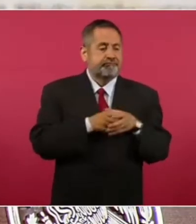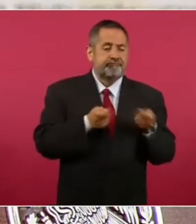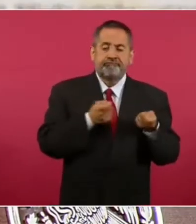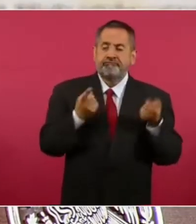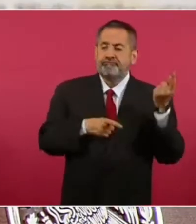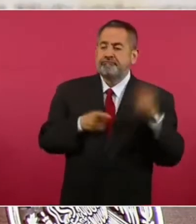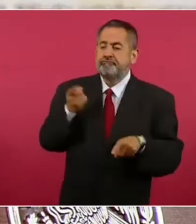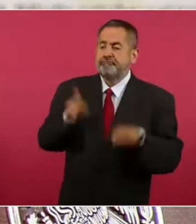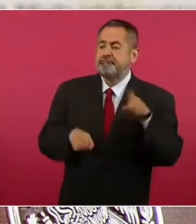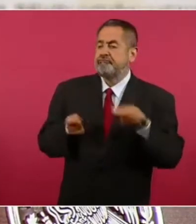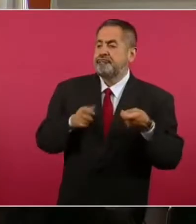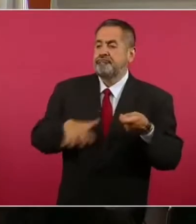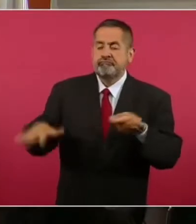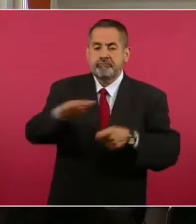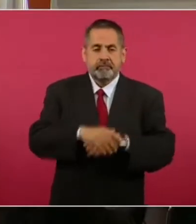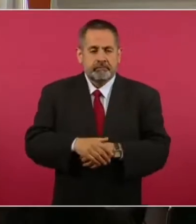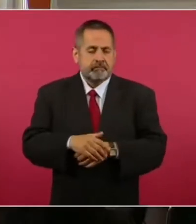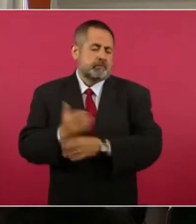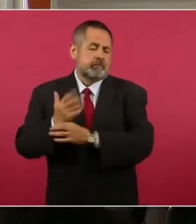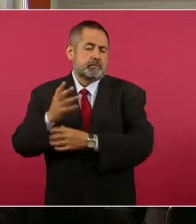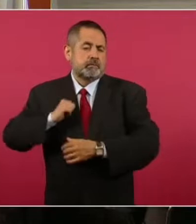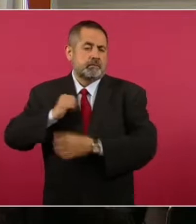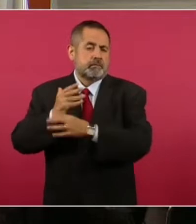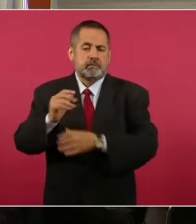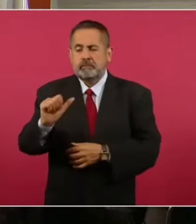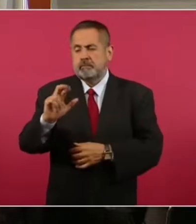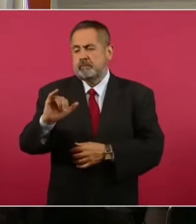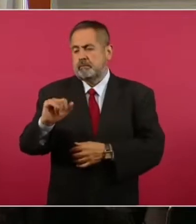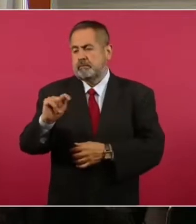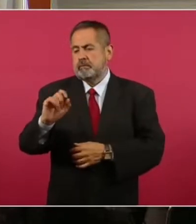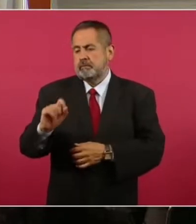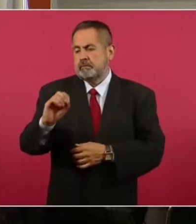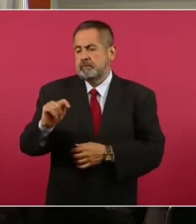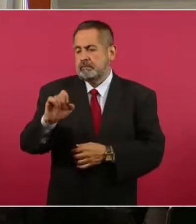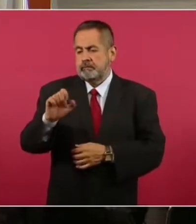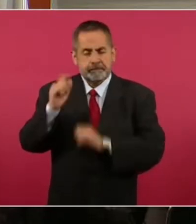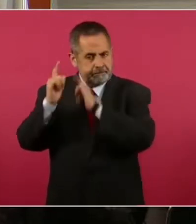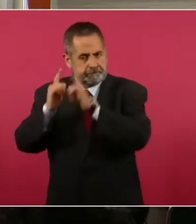De acuerdo a Aristóteles, la